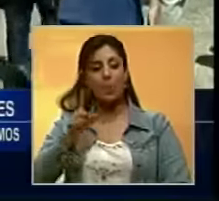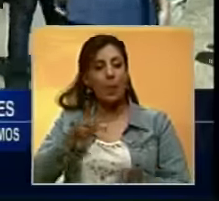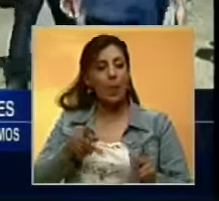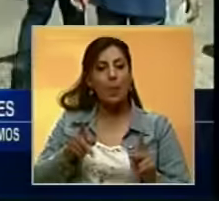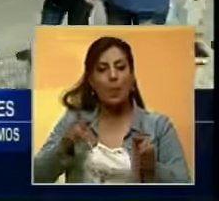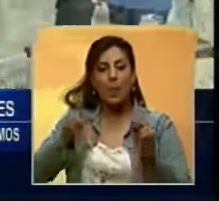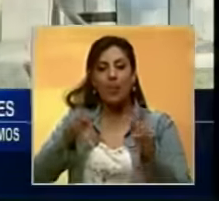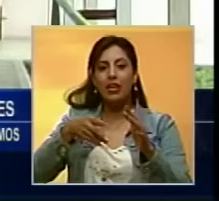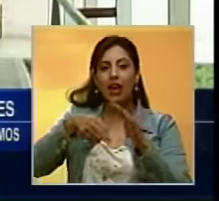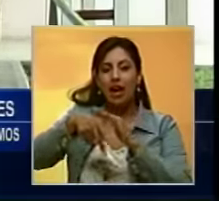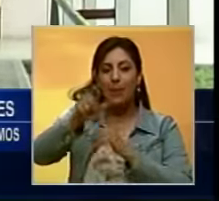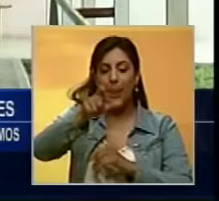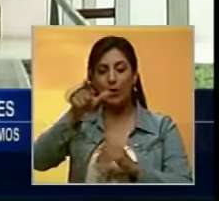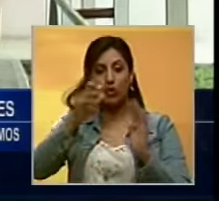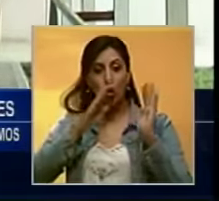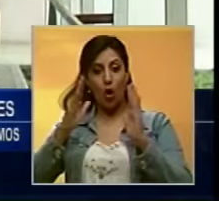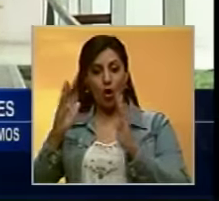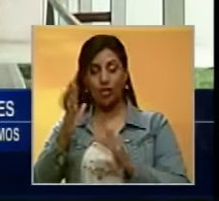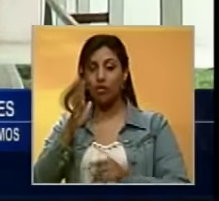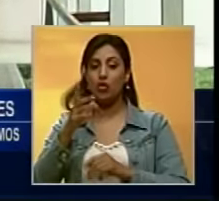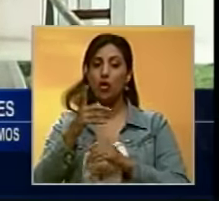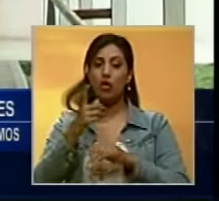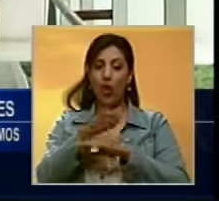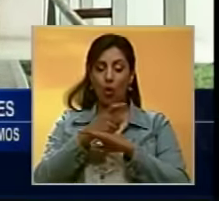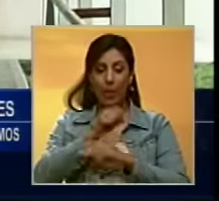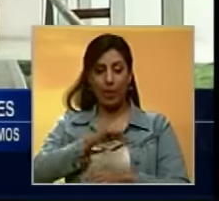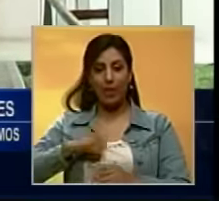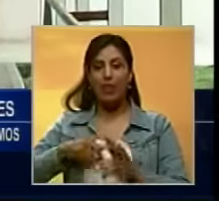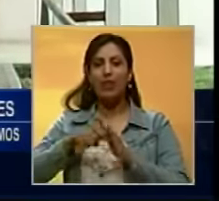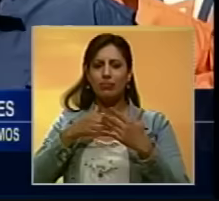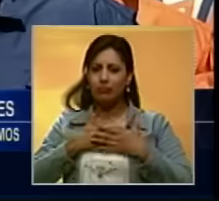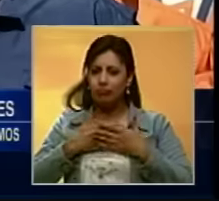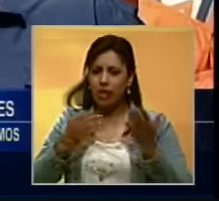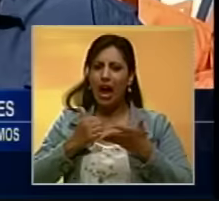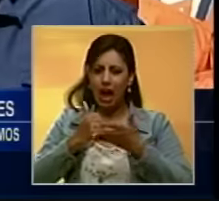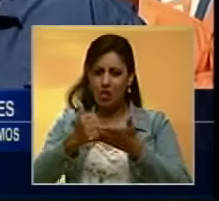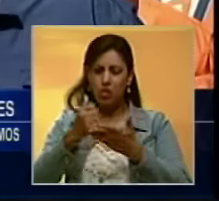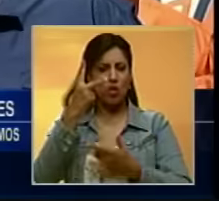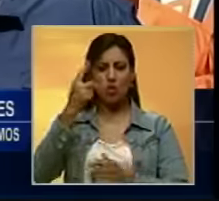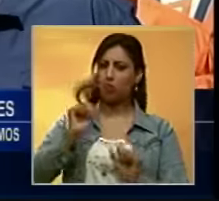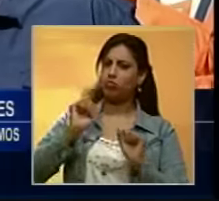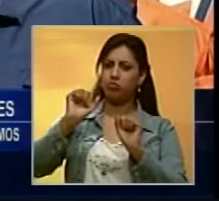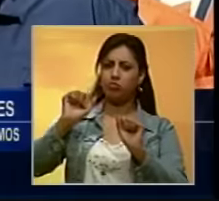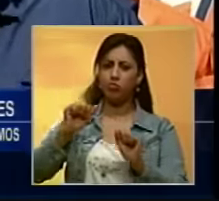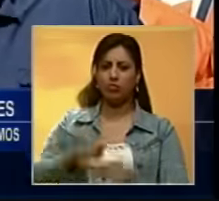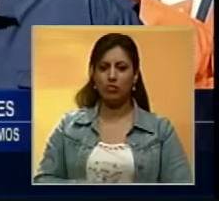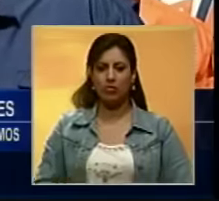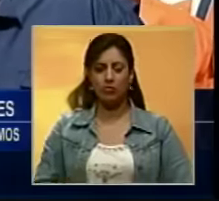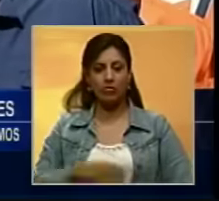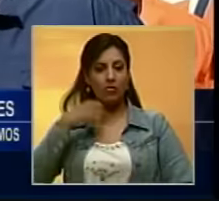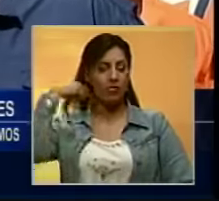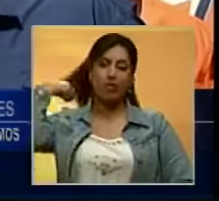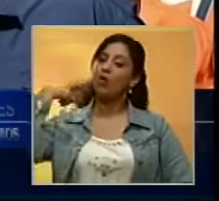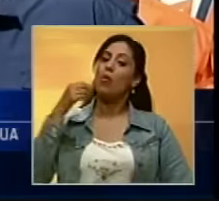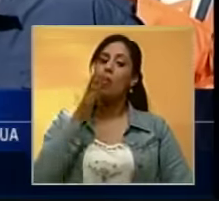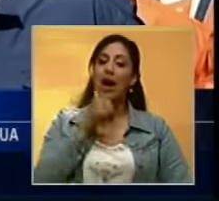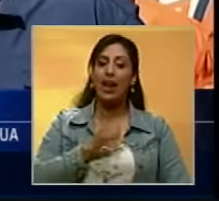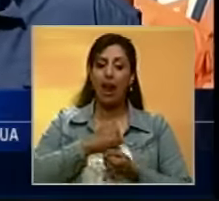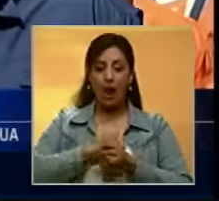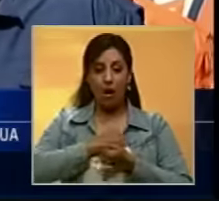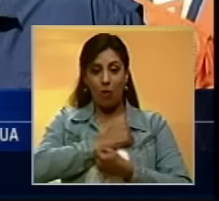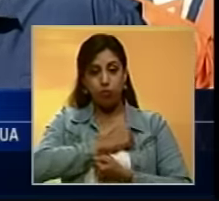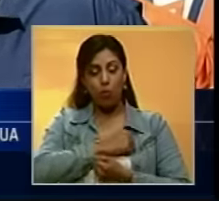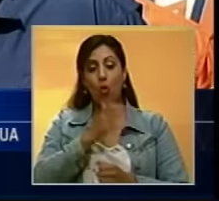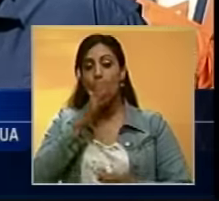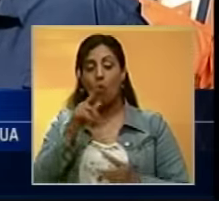permite el paso a las organizaciones no gubernamentales que ofrecen algún tipo de ayuda No hay jabón para el aseo